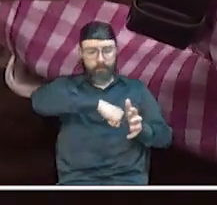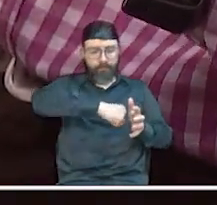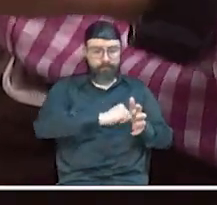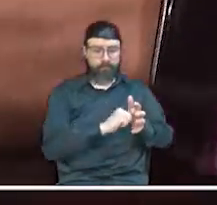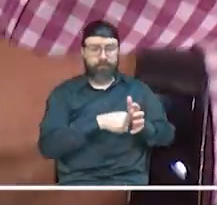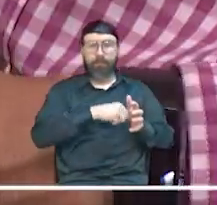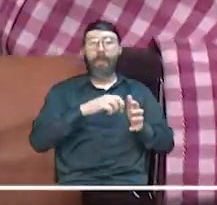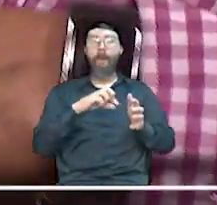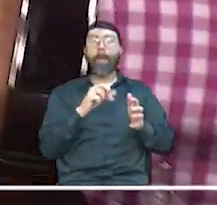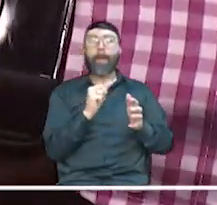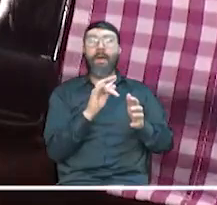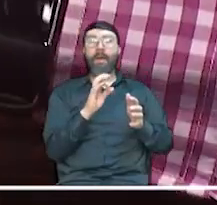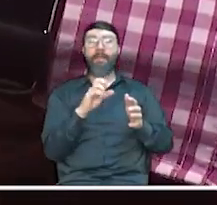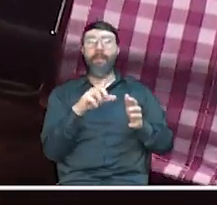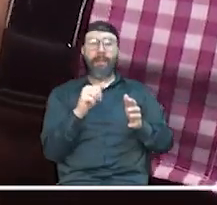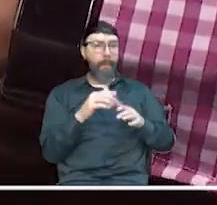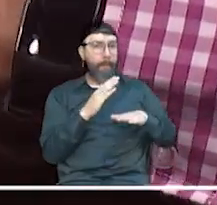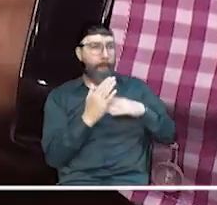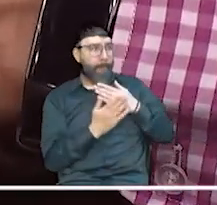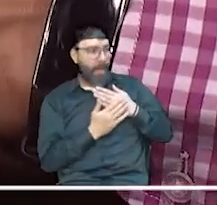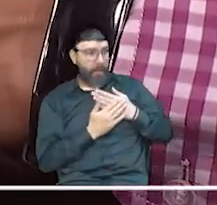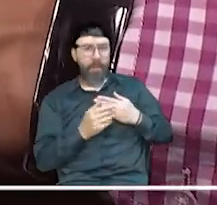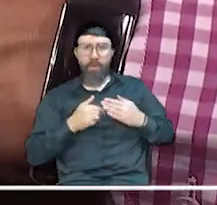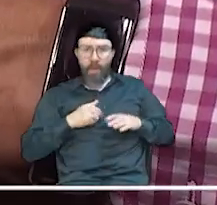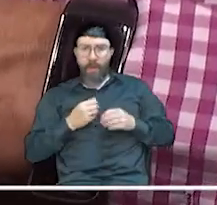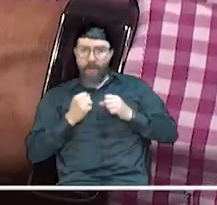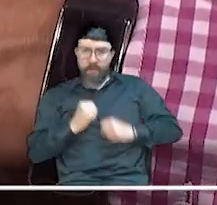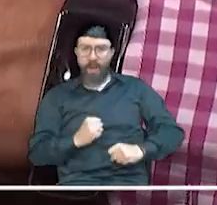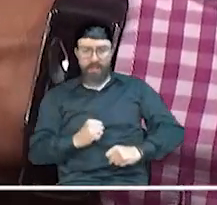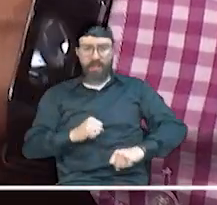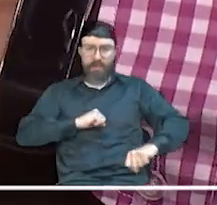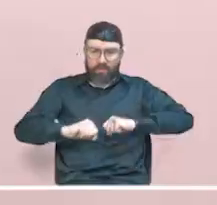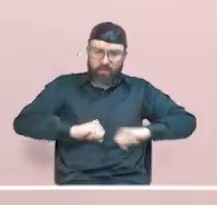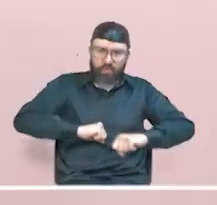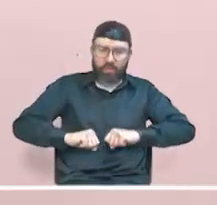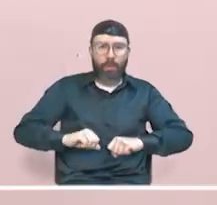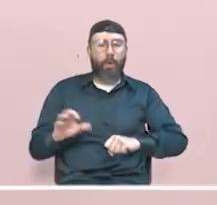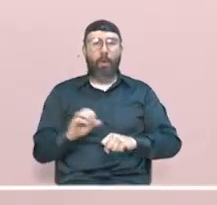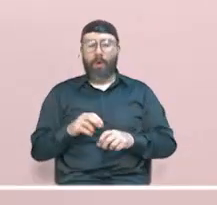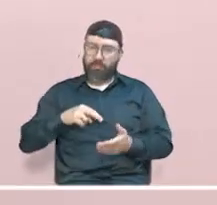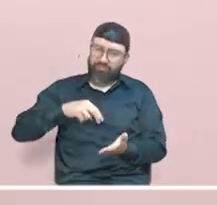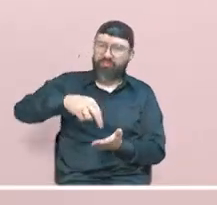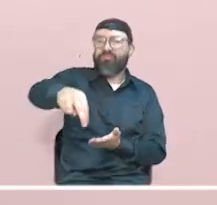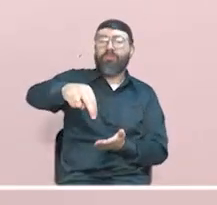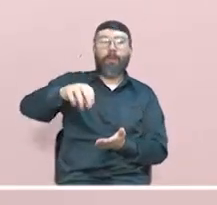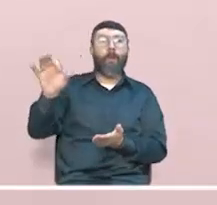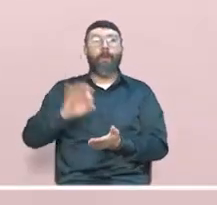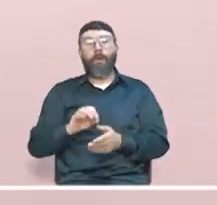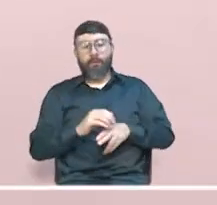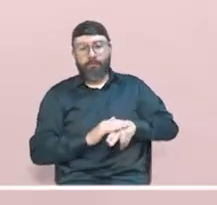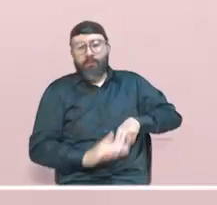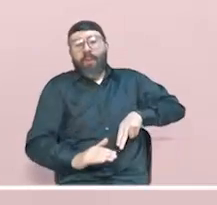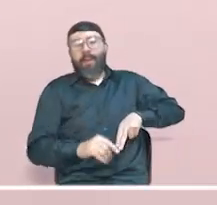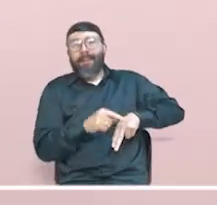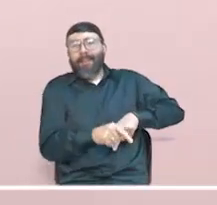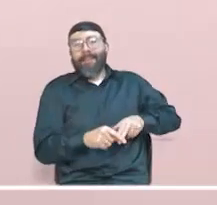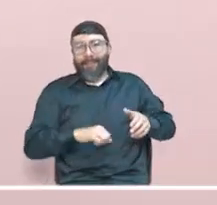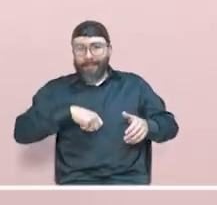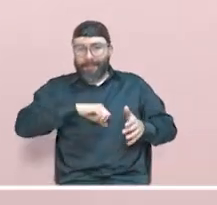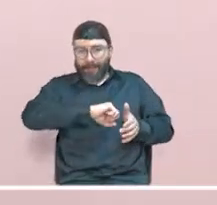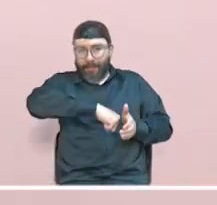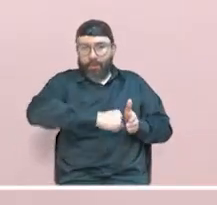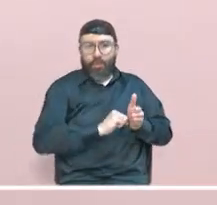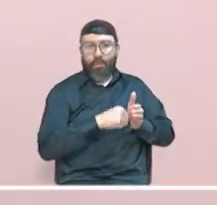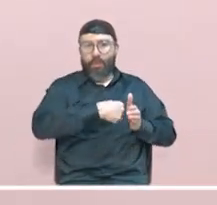que podamos tener buena fuerza para la extensión de la rodilla. Entonces, sobre estas